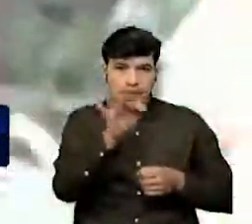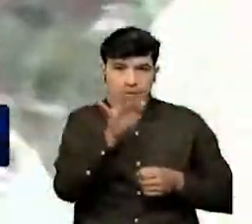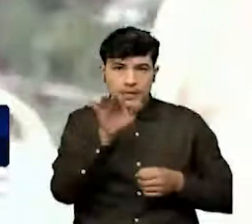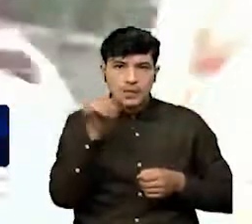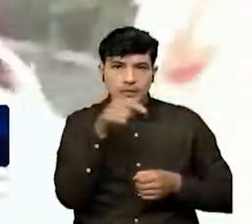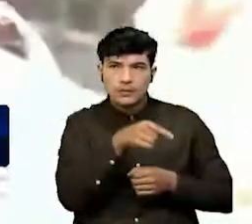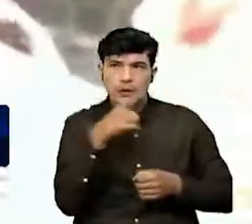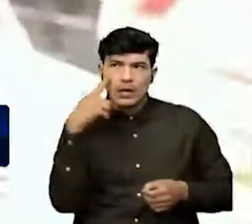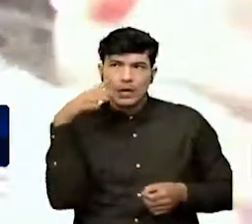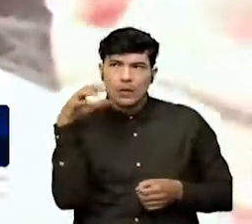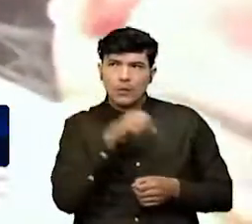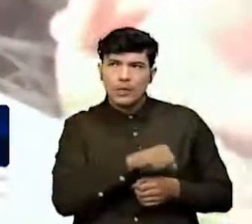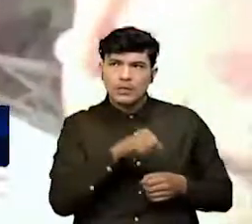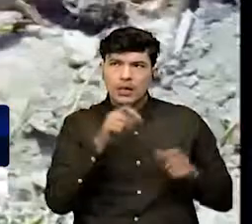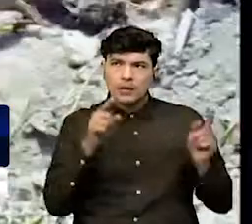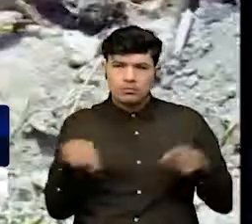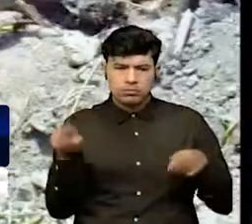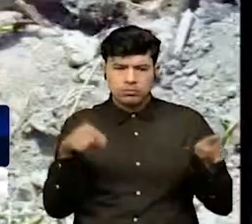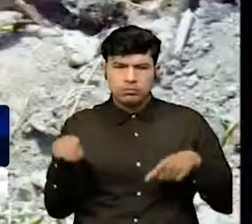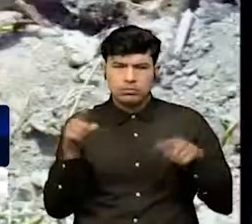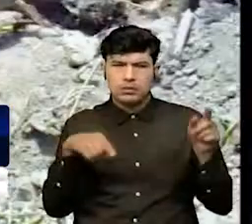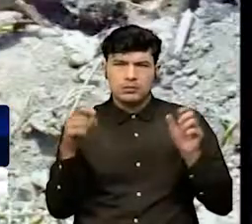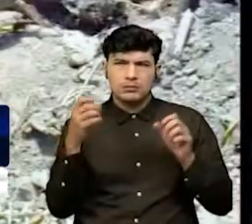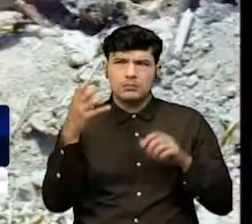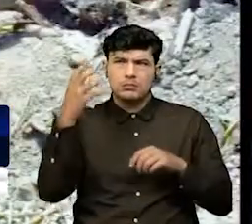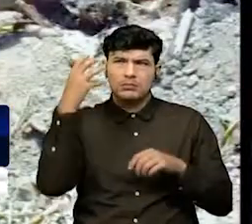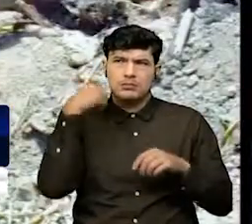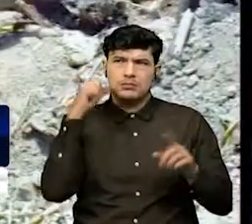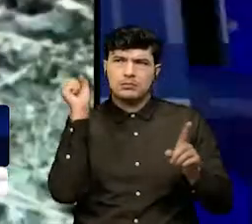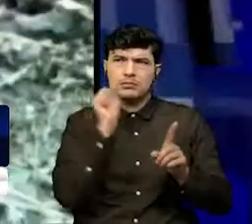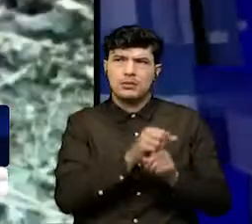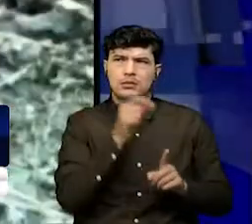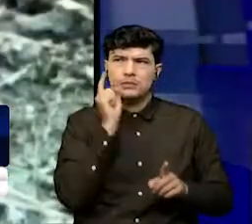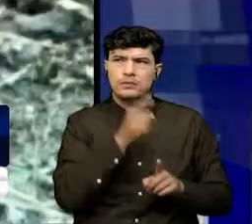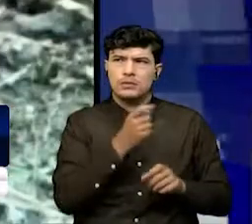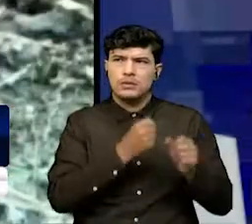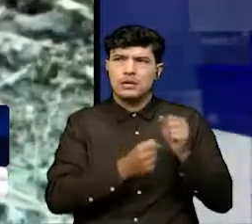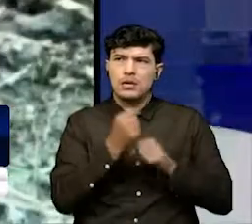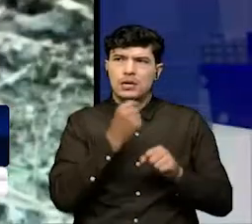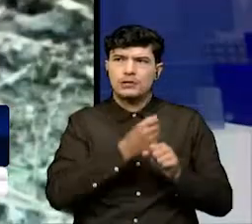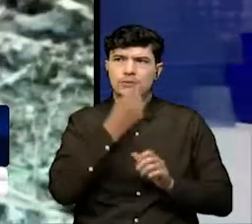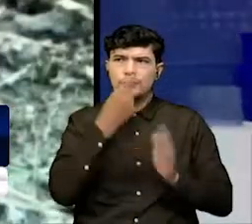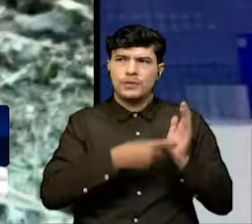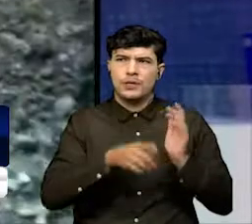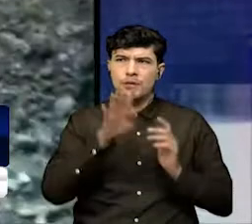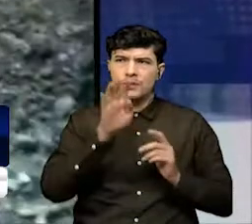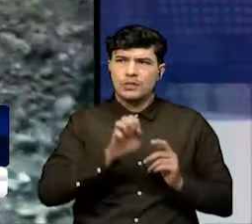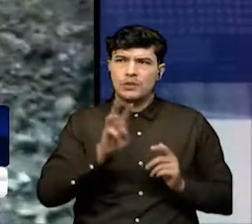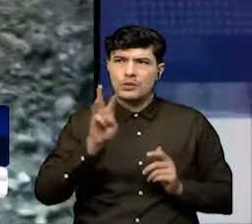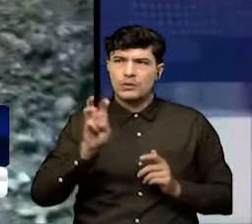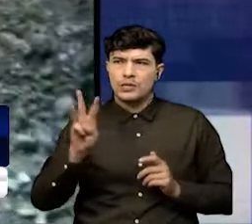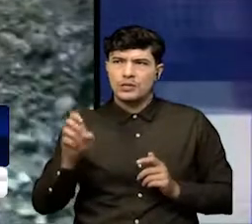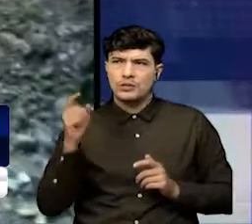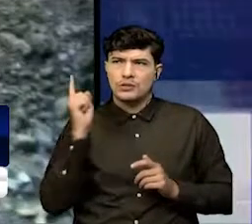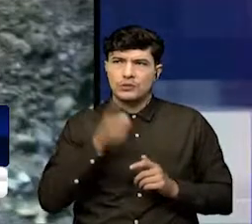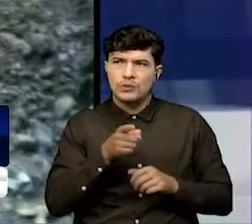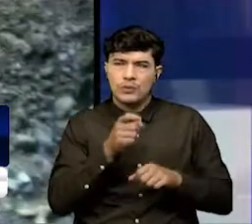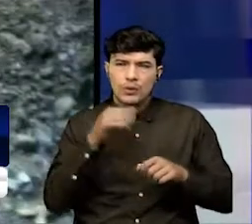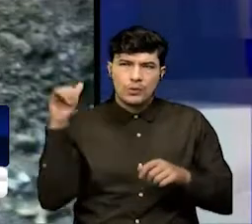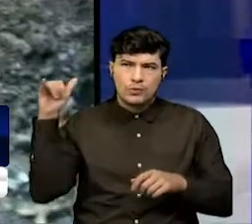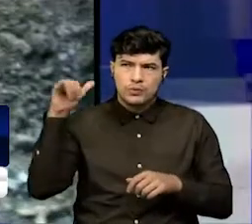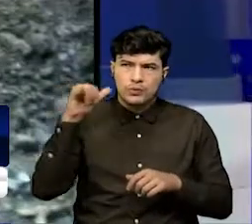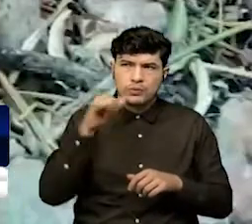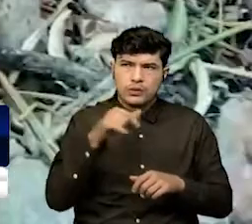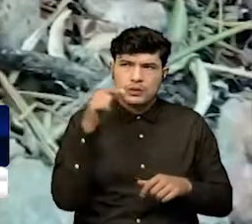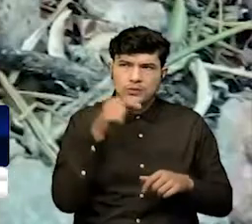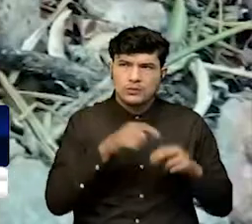una aeronave que fue abandonada desde 1988 en la zona. Se trata de un avión bimotor que fue